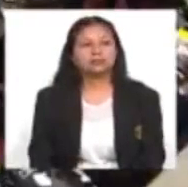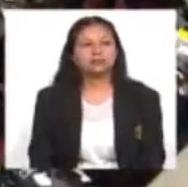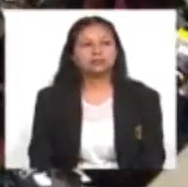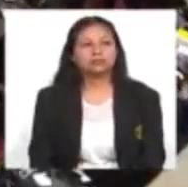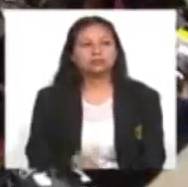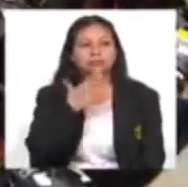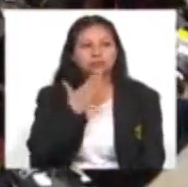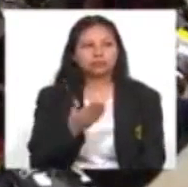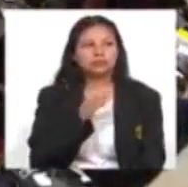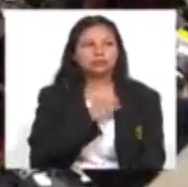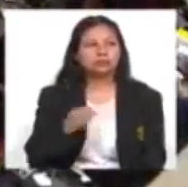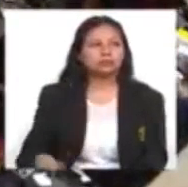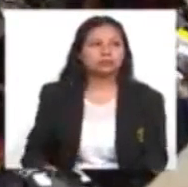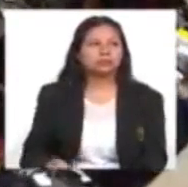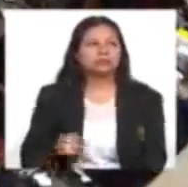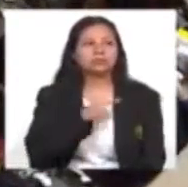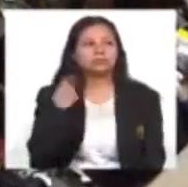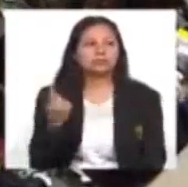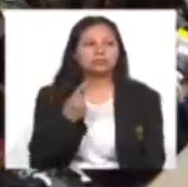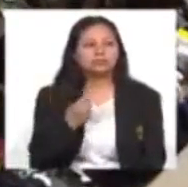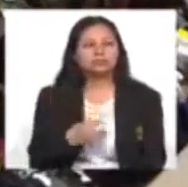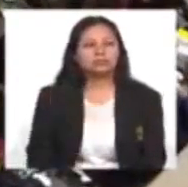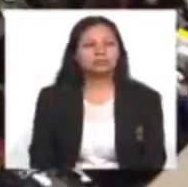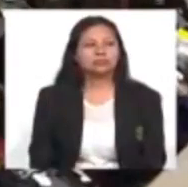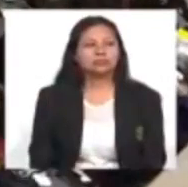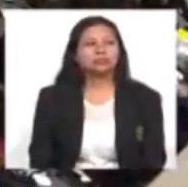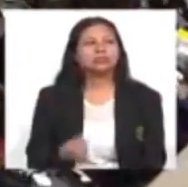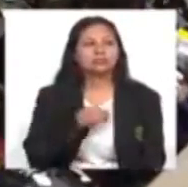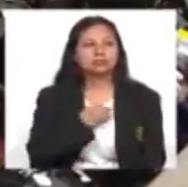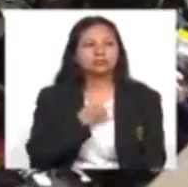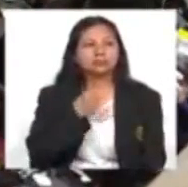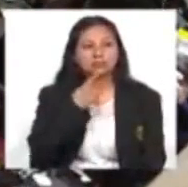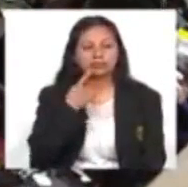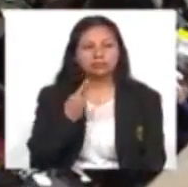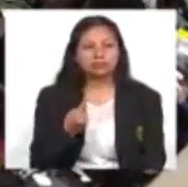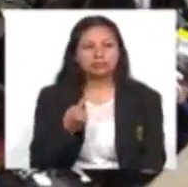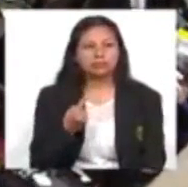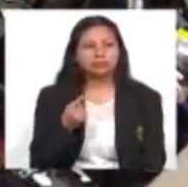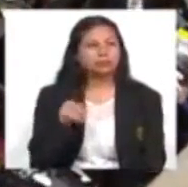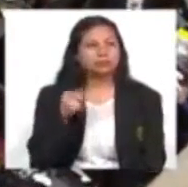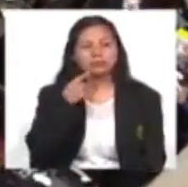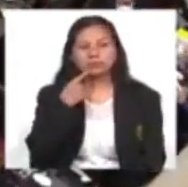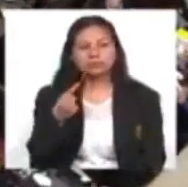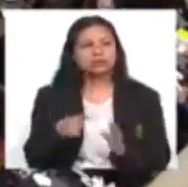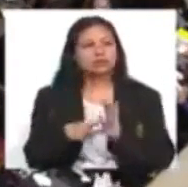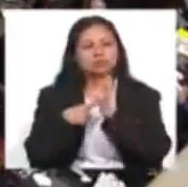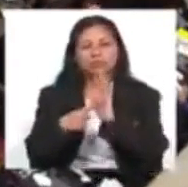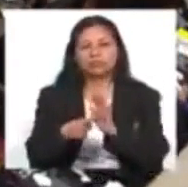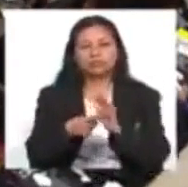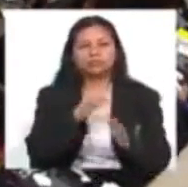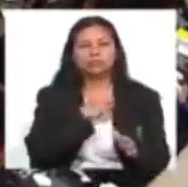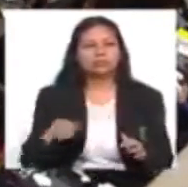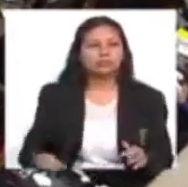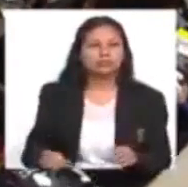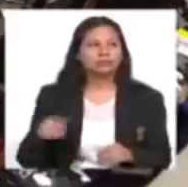Muchas gracias, señor presidente, honorable pleno. Yo también quiero expresarme en contra de esta moción privilegiada, señor